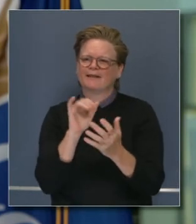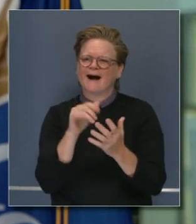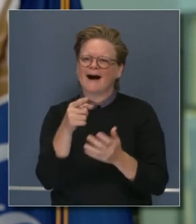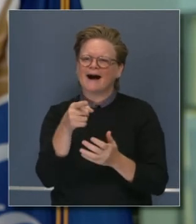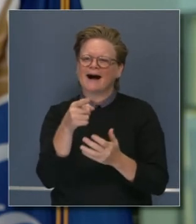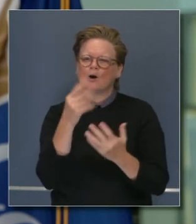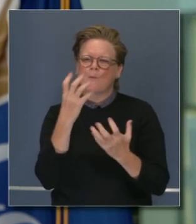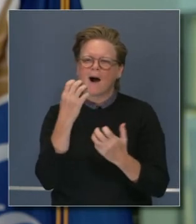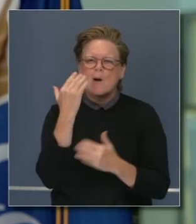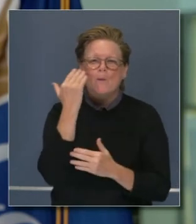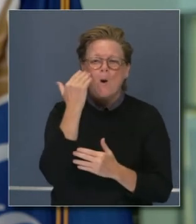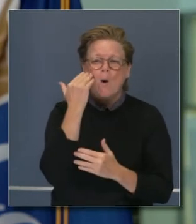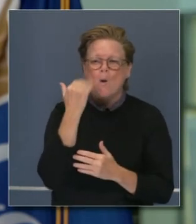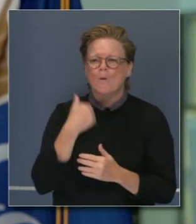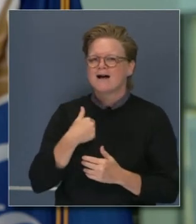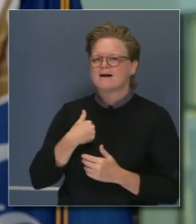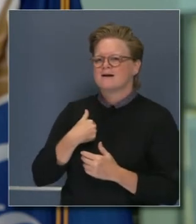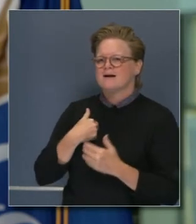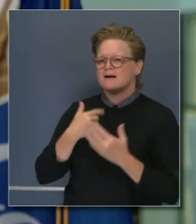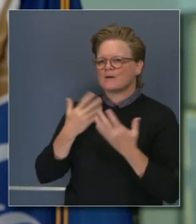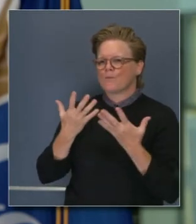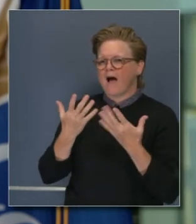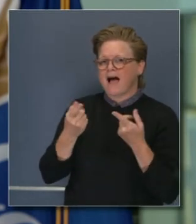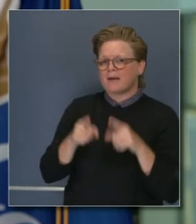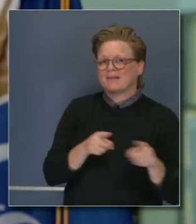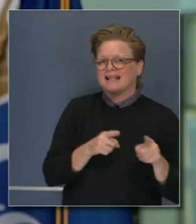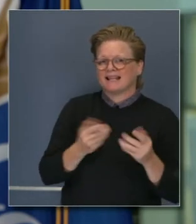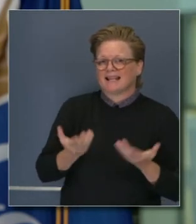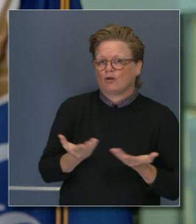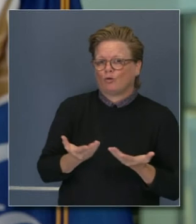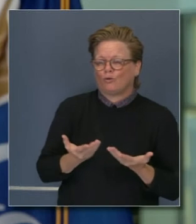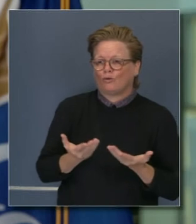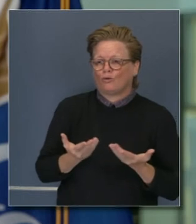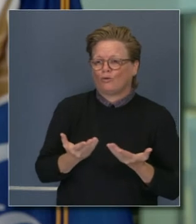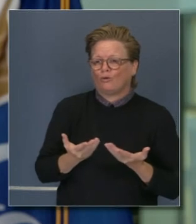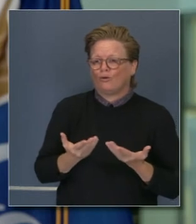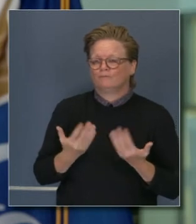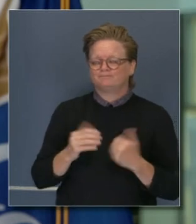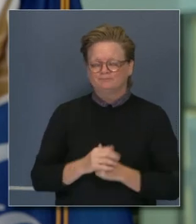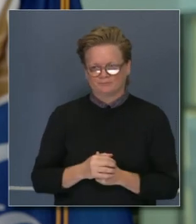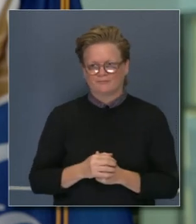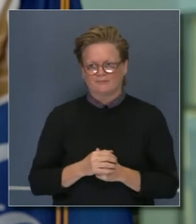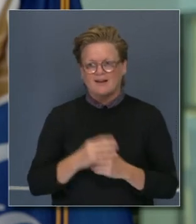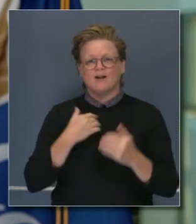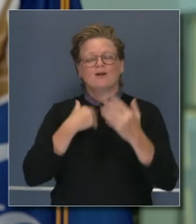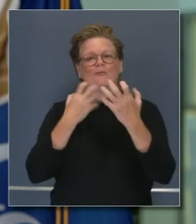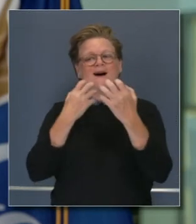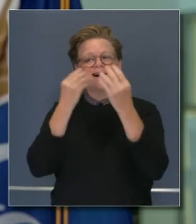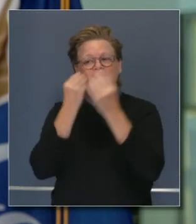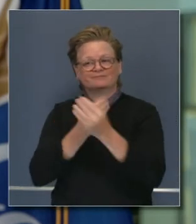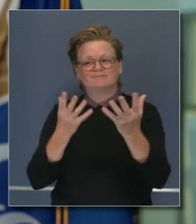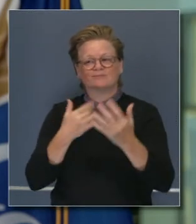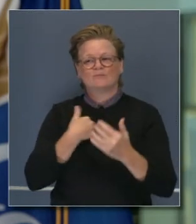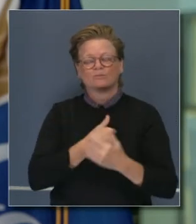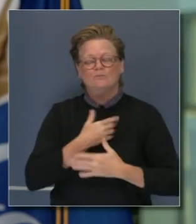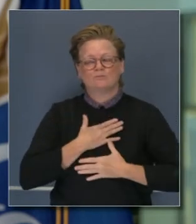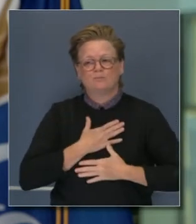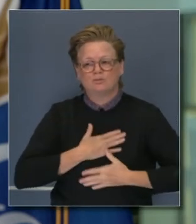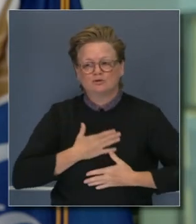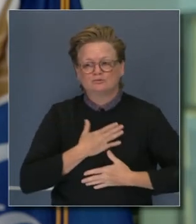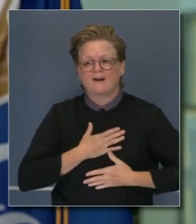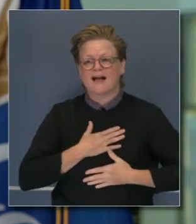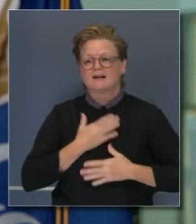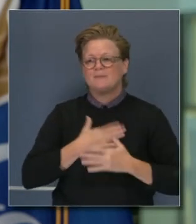los detalles que usted pide. Pero también más ampliamente quiero expresar mi gratitud a todo mundo que trabajó